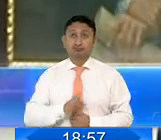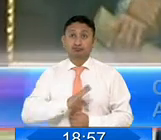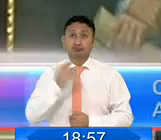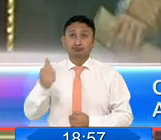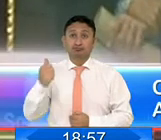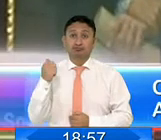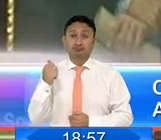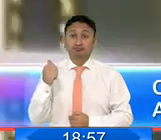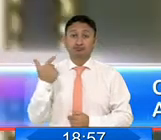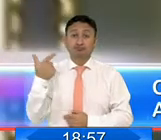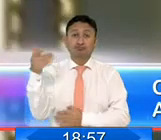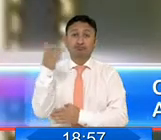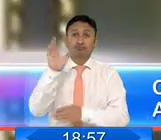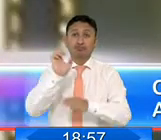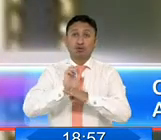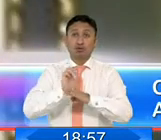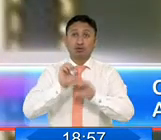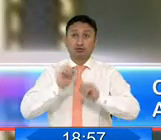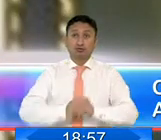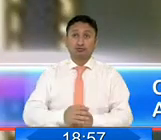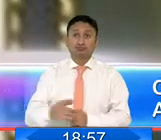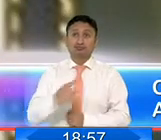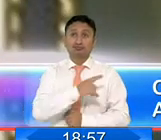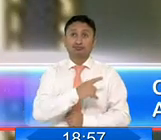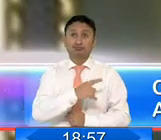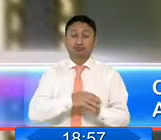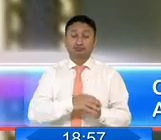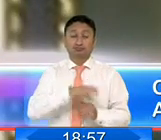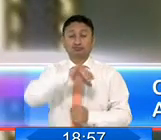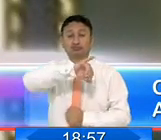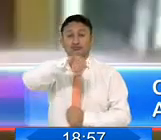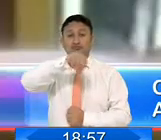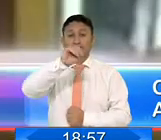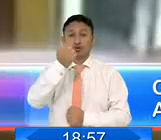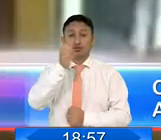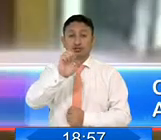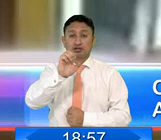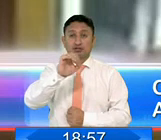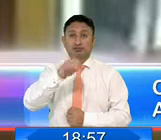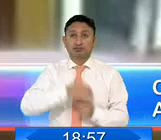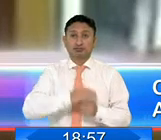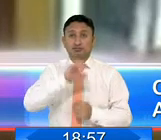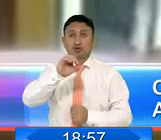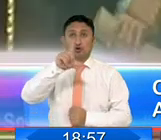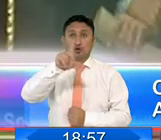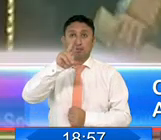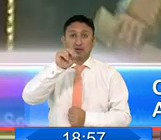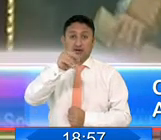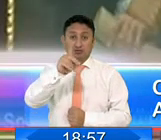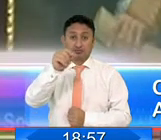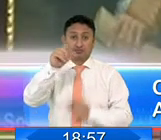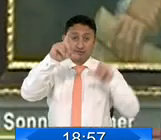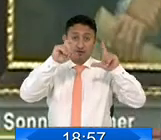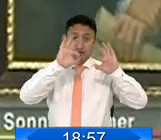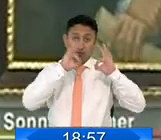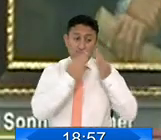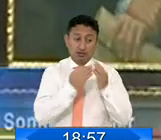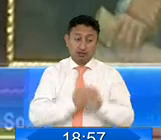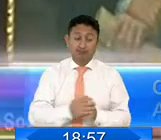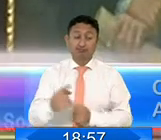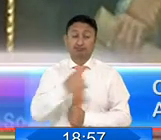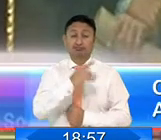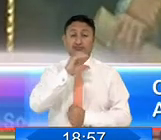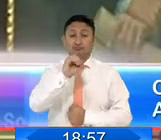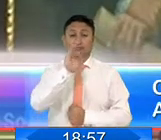el retrato del prócer guayaquileño josé joaquín de olmedo y una foto familiar auto solo hijos nerd anunció su dimisión al